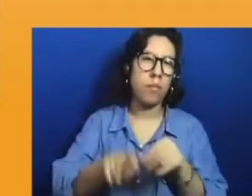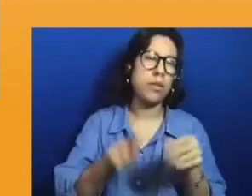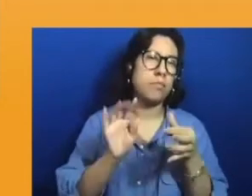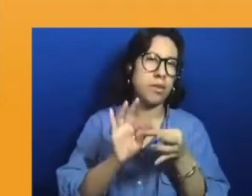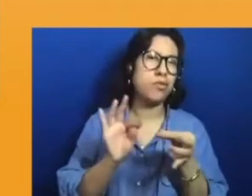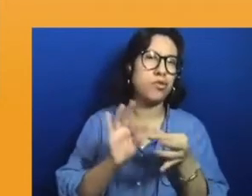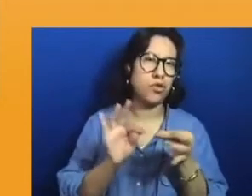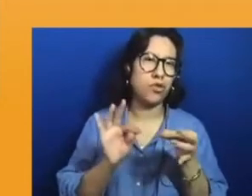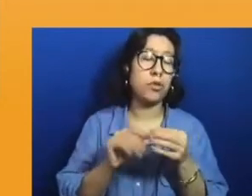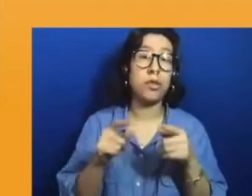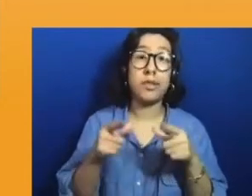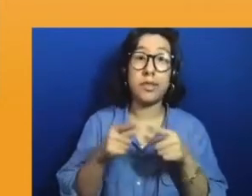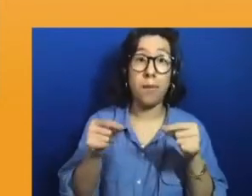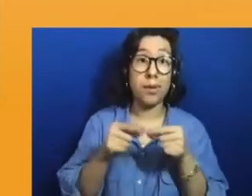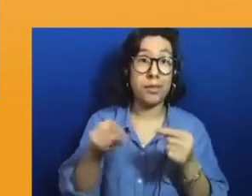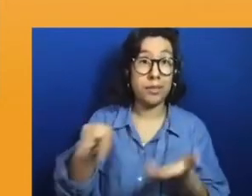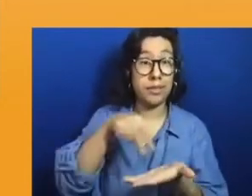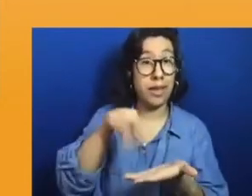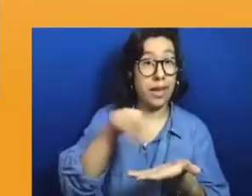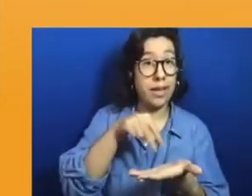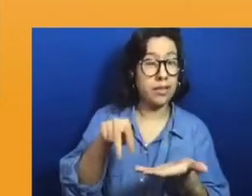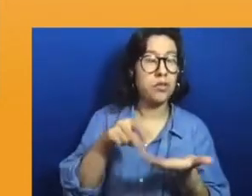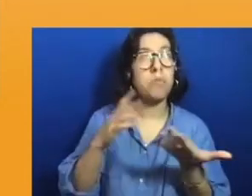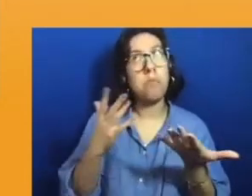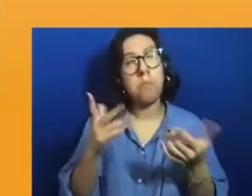en la danza japonesa